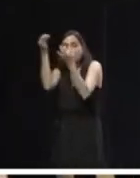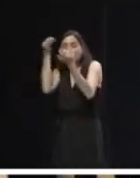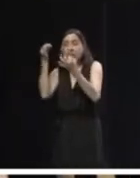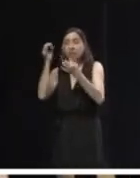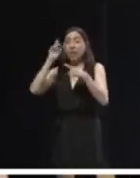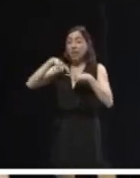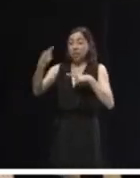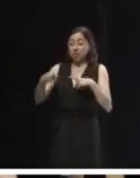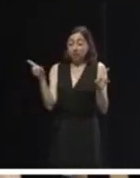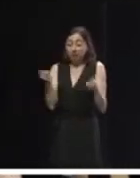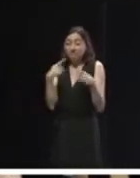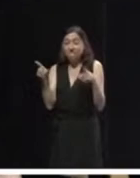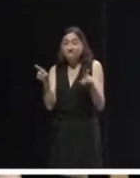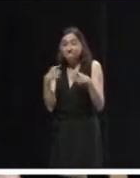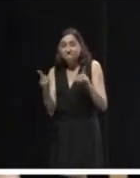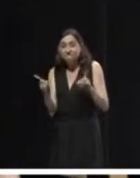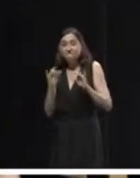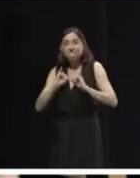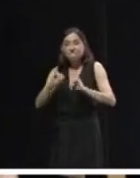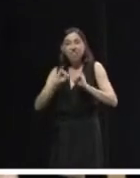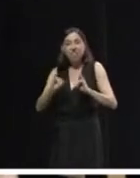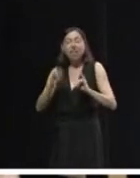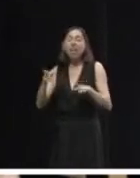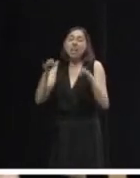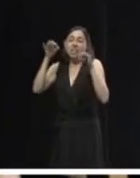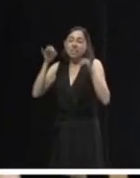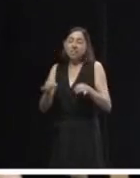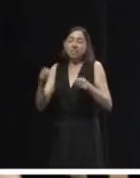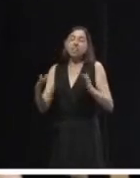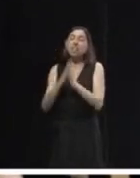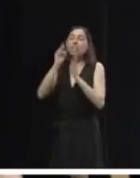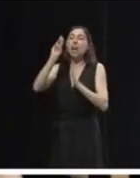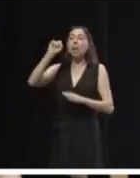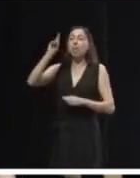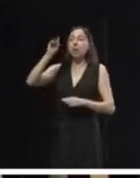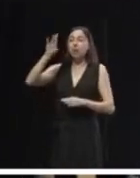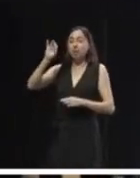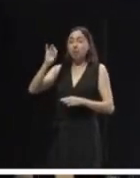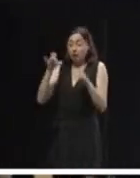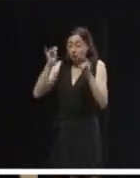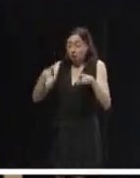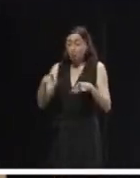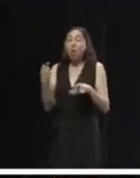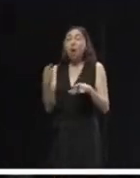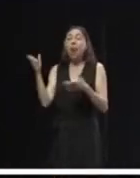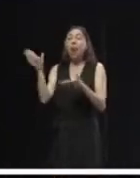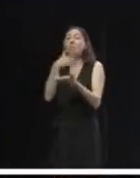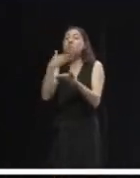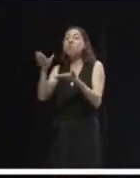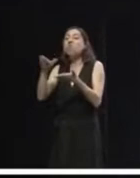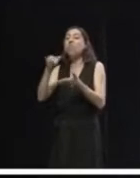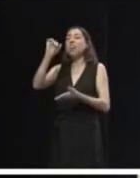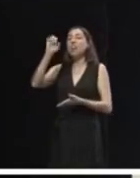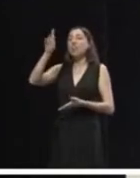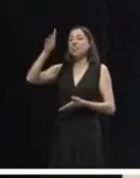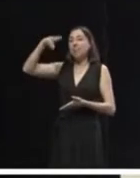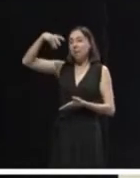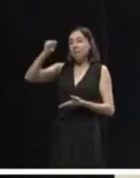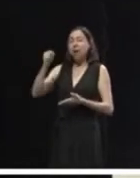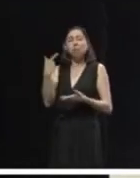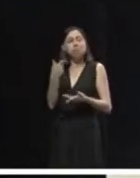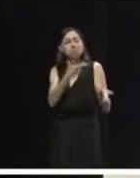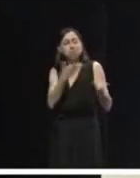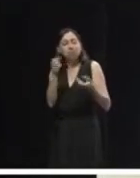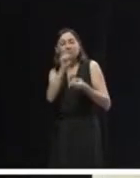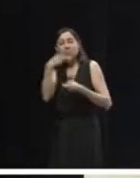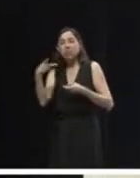verbena y concretamente la de San Pedro, un poco como yerma, pero aquí dio resultado. Se licenció en Derecho en